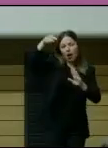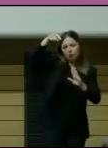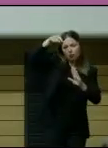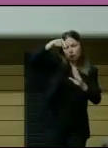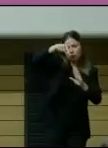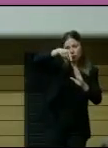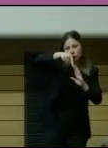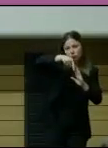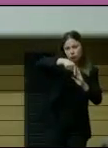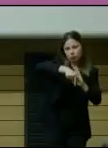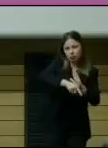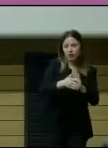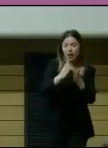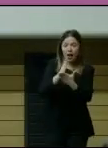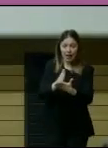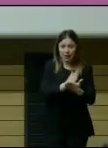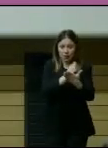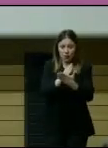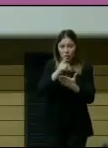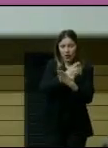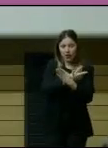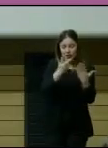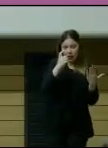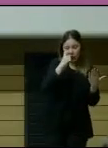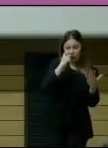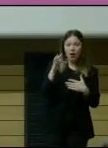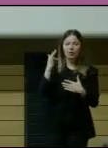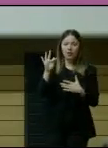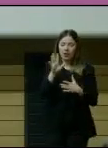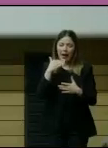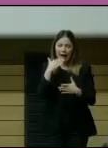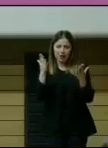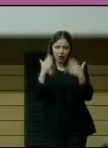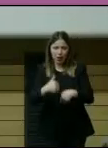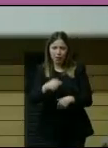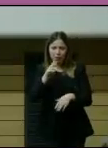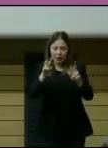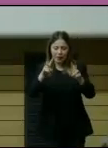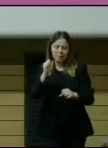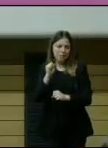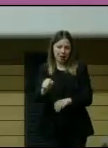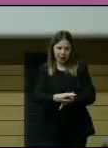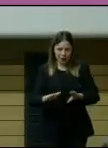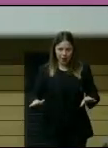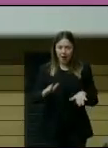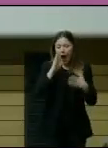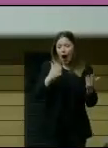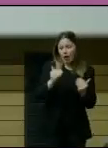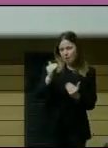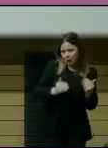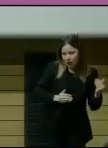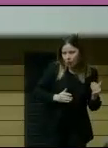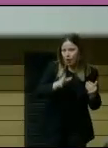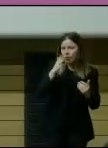desde que publicamos nuestro estudio, este estudio el 17 de junio, el fentanilo ya no existe porque matamos el tema. Bueno, no será tanto porque ya